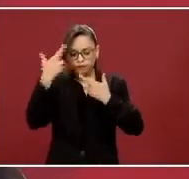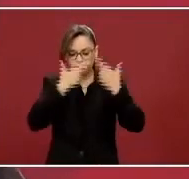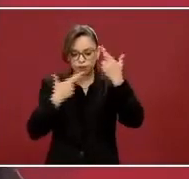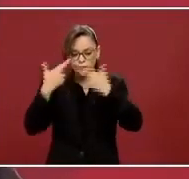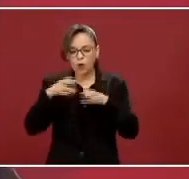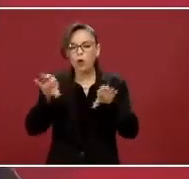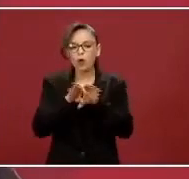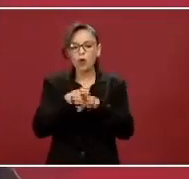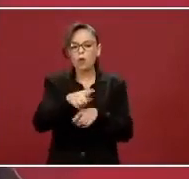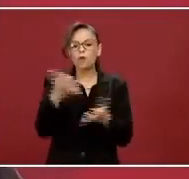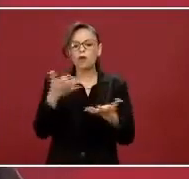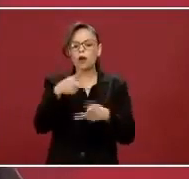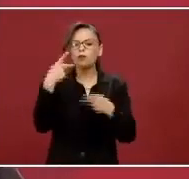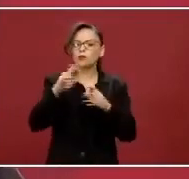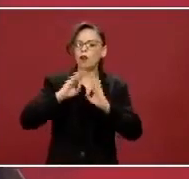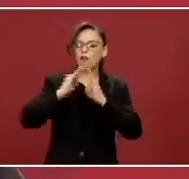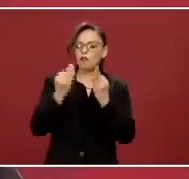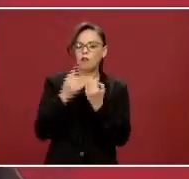podido